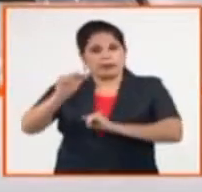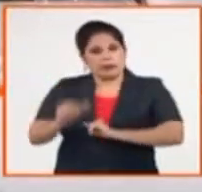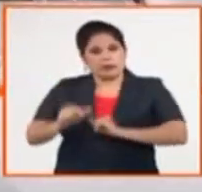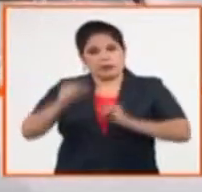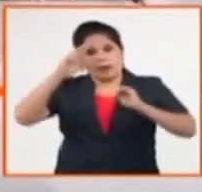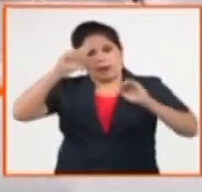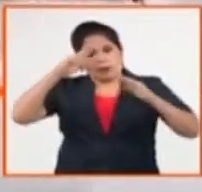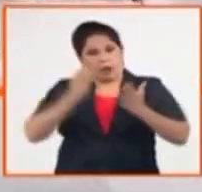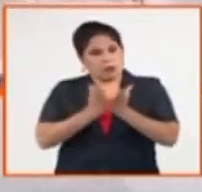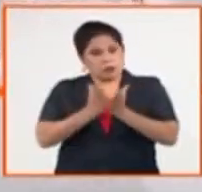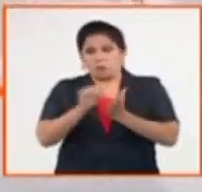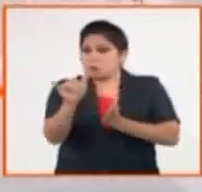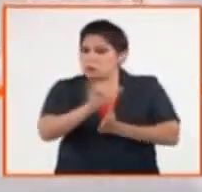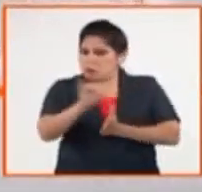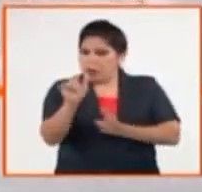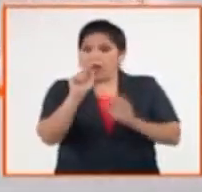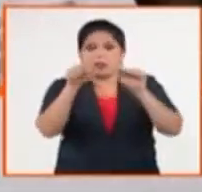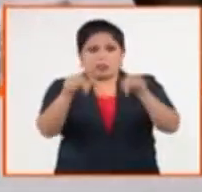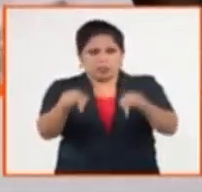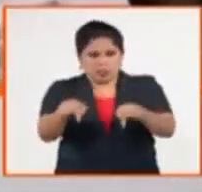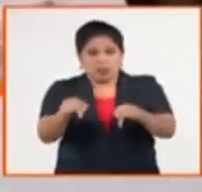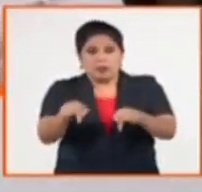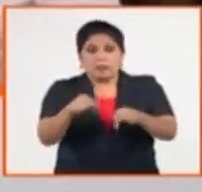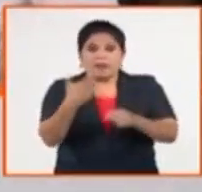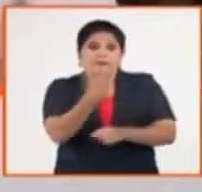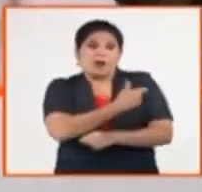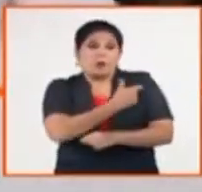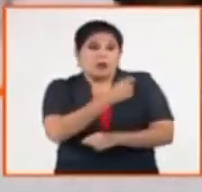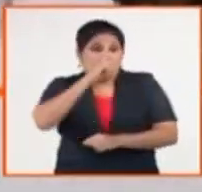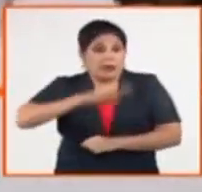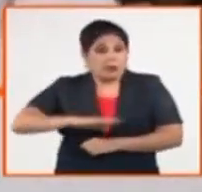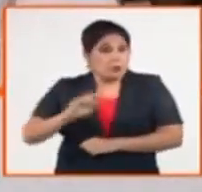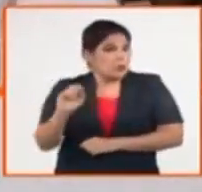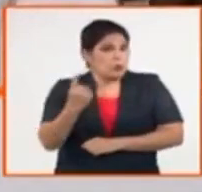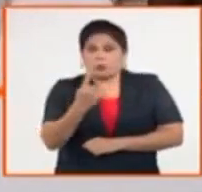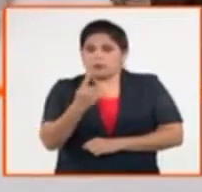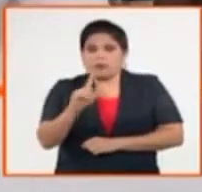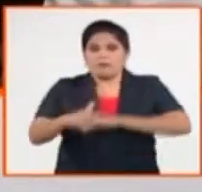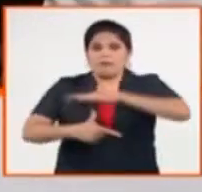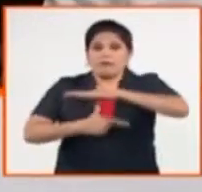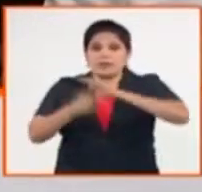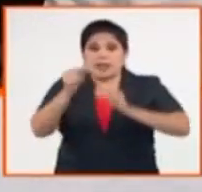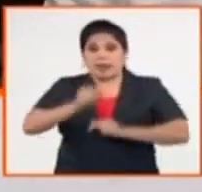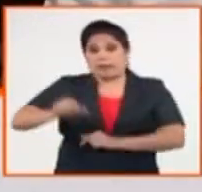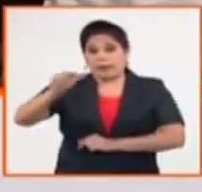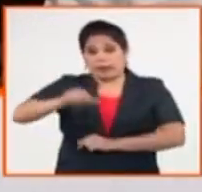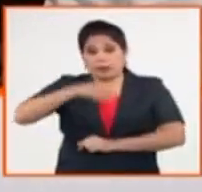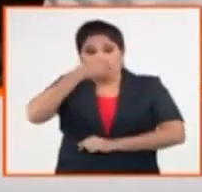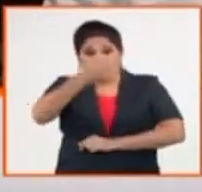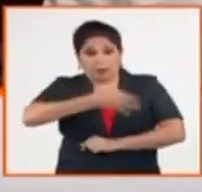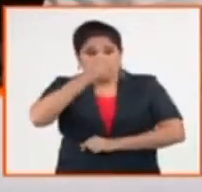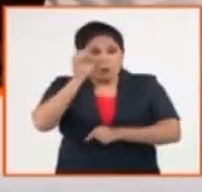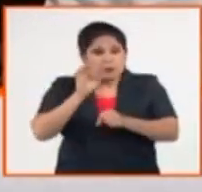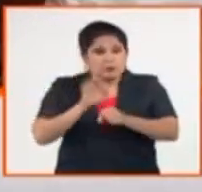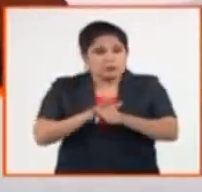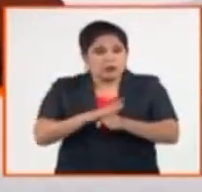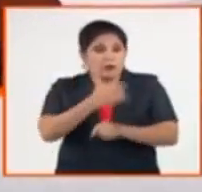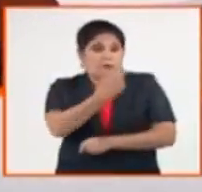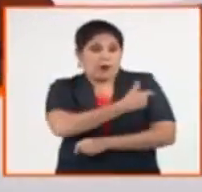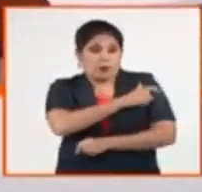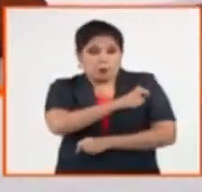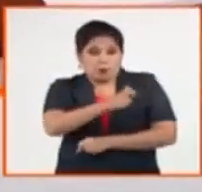presente también, que no solamente la vacunación pediátrica, yo creo que el viceministro hacía referencia a ello, desde el inicio de la